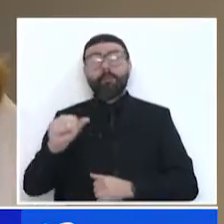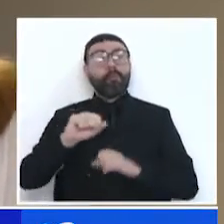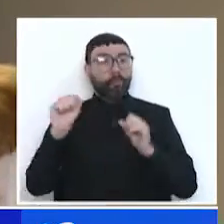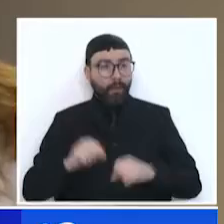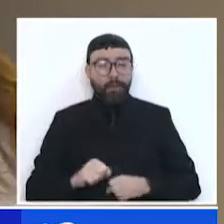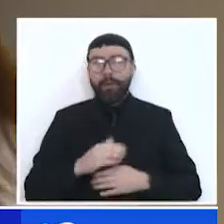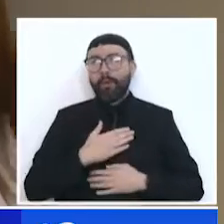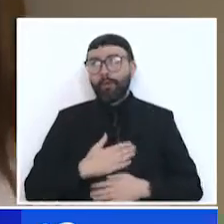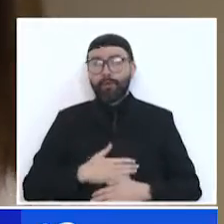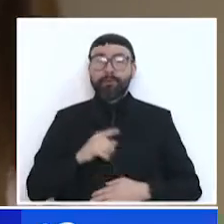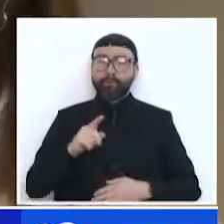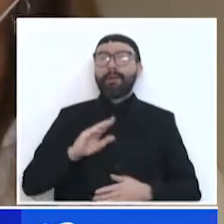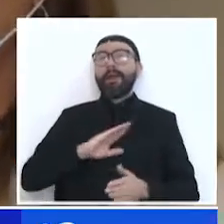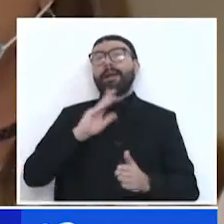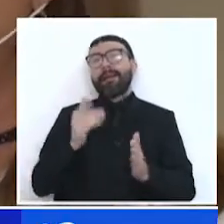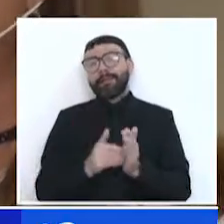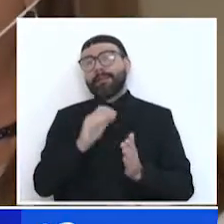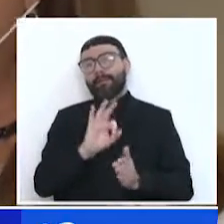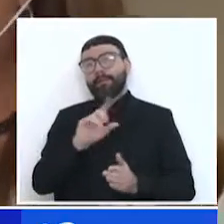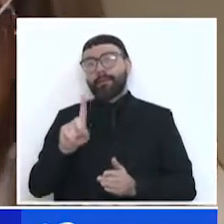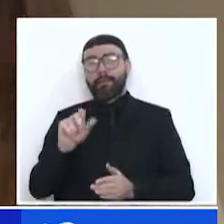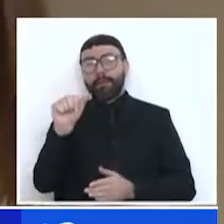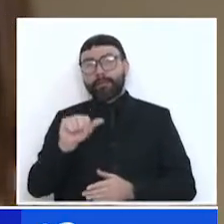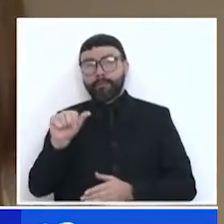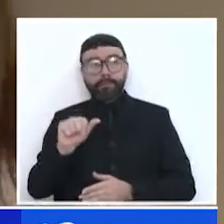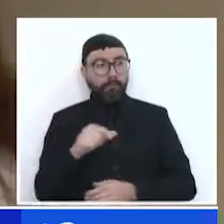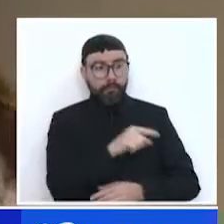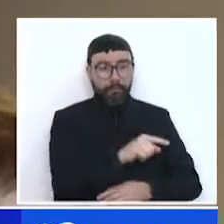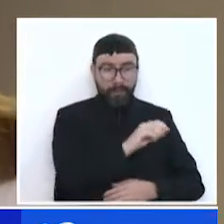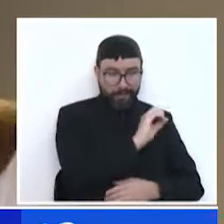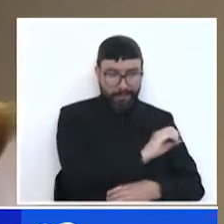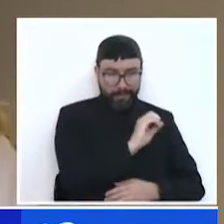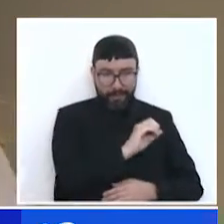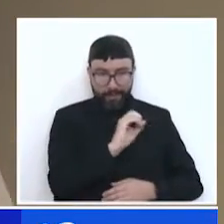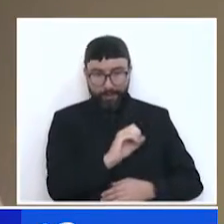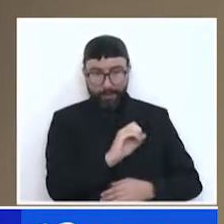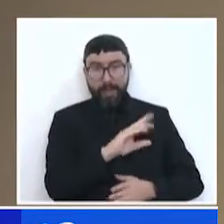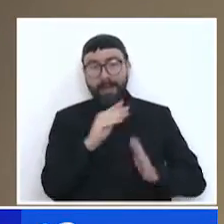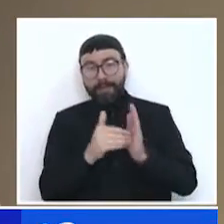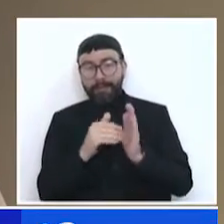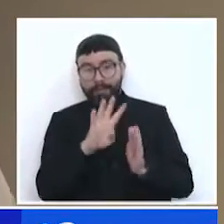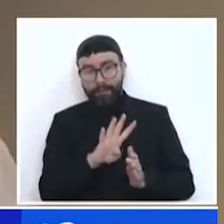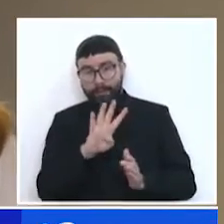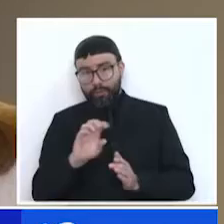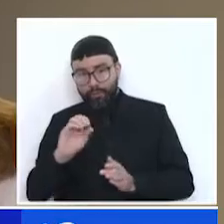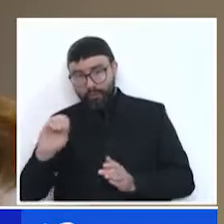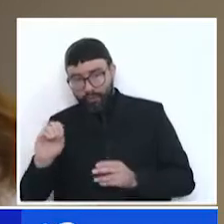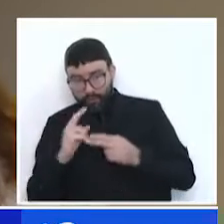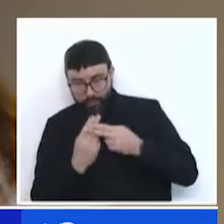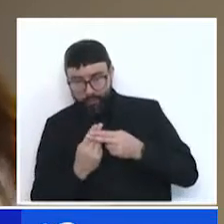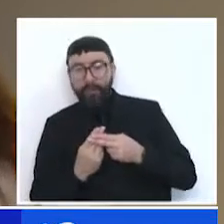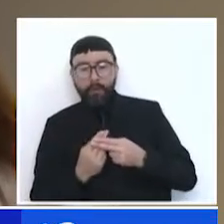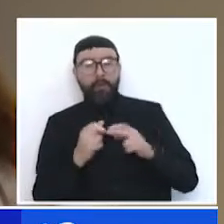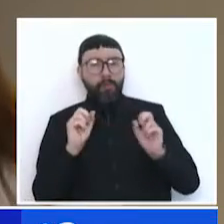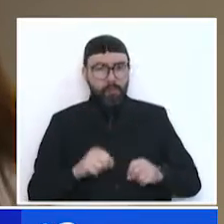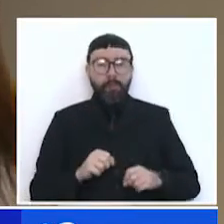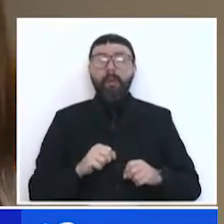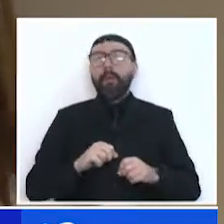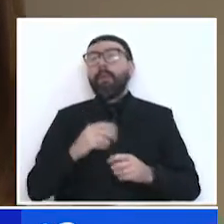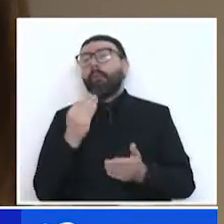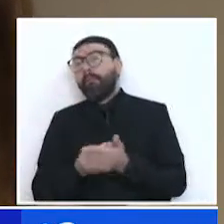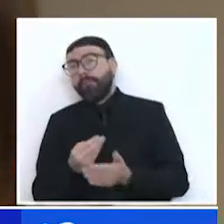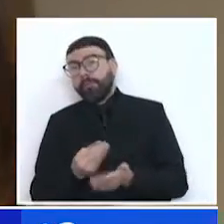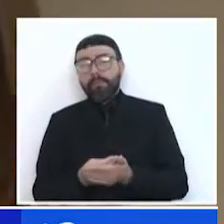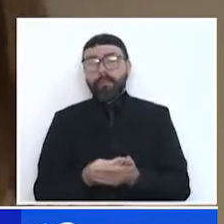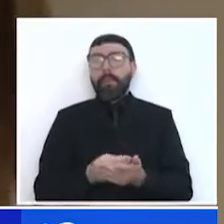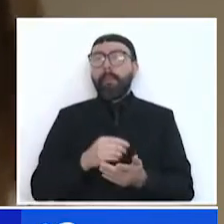más de plazo para la 00 a la 400 y para el resto de las placas para que nos pongamos al día con